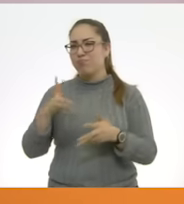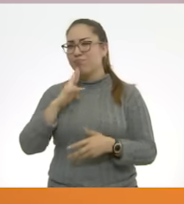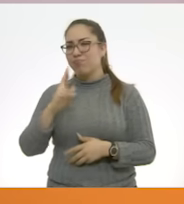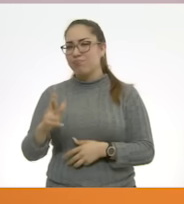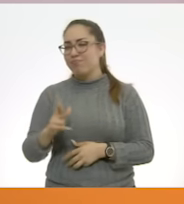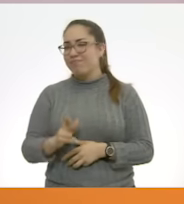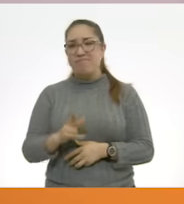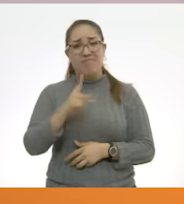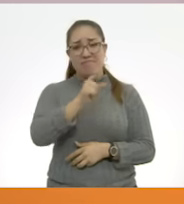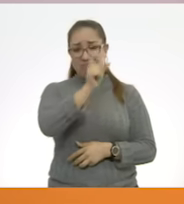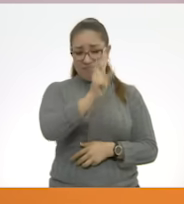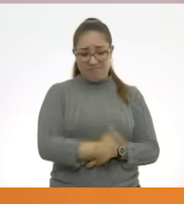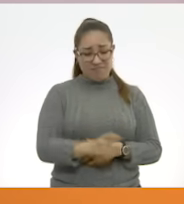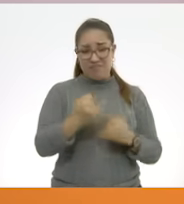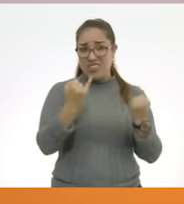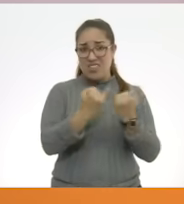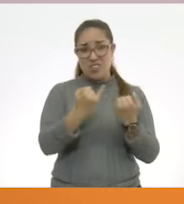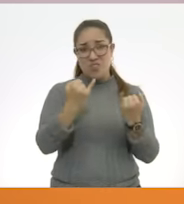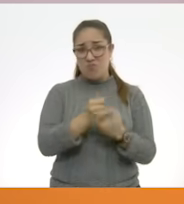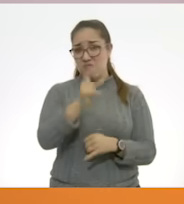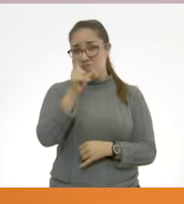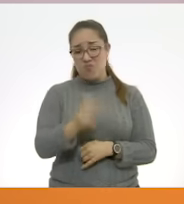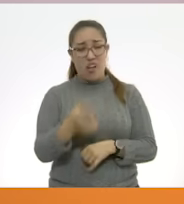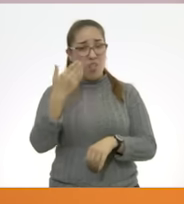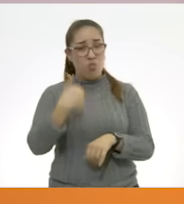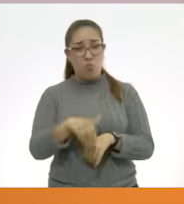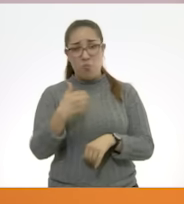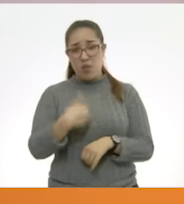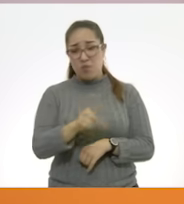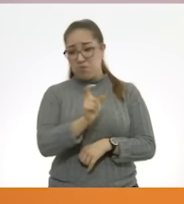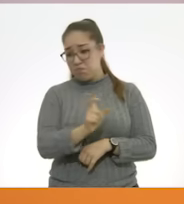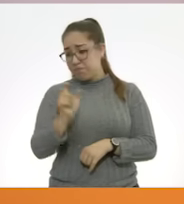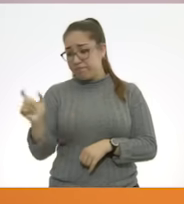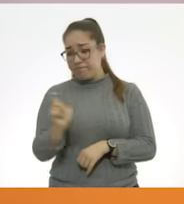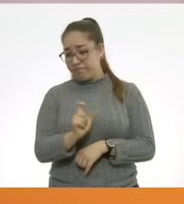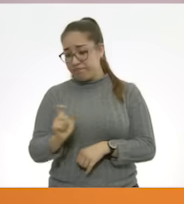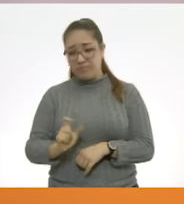sigo multiplicando en 1, entonces el número no se cambia.